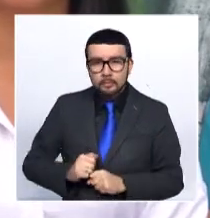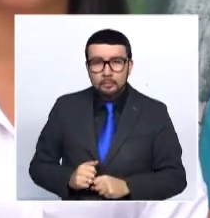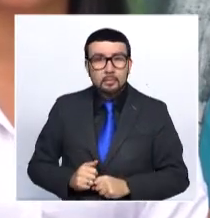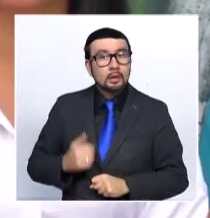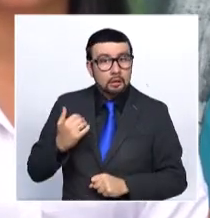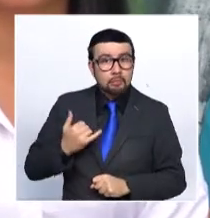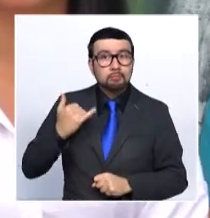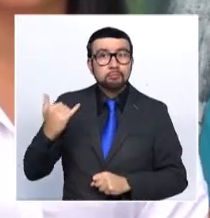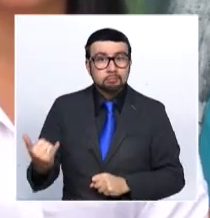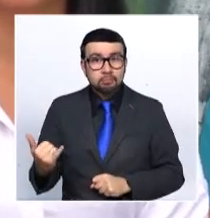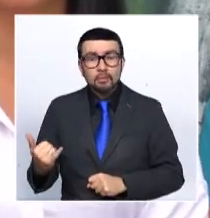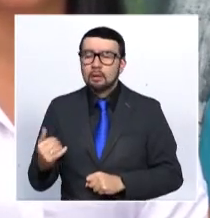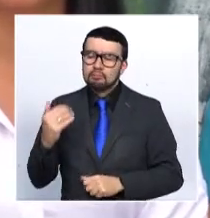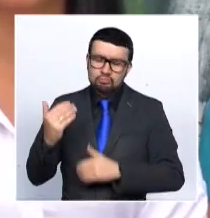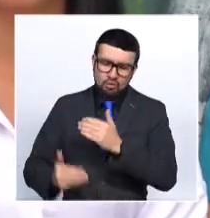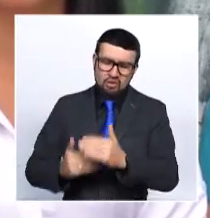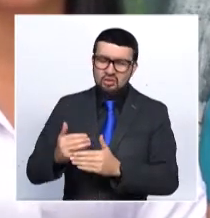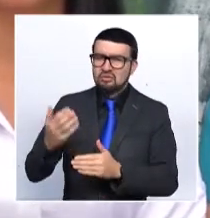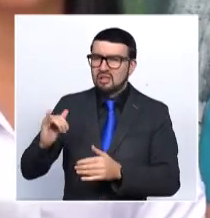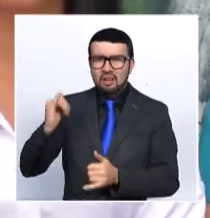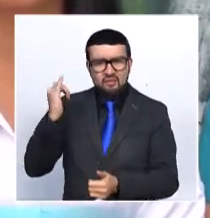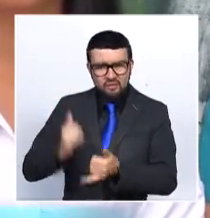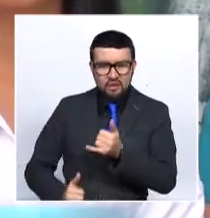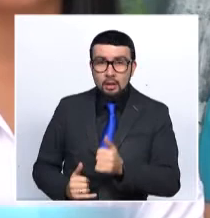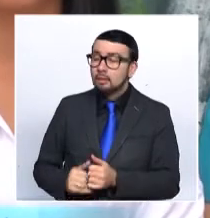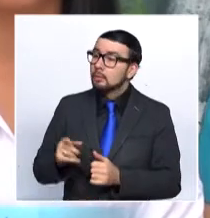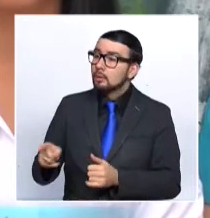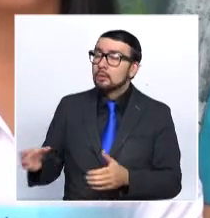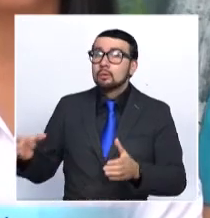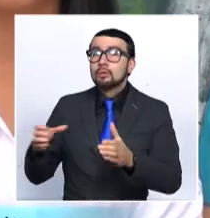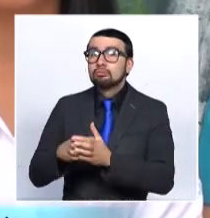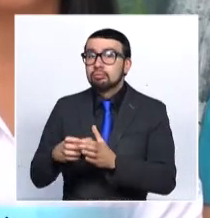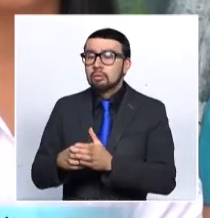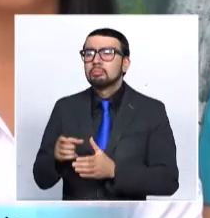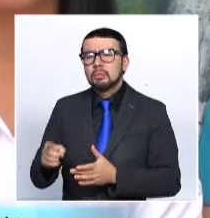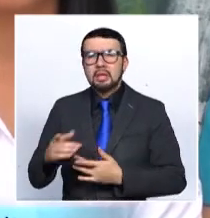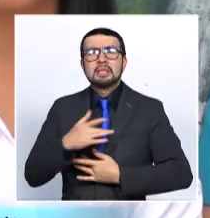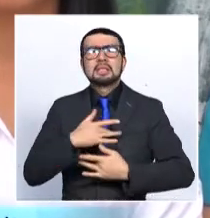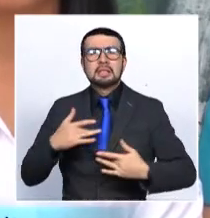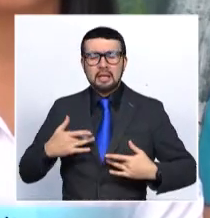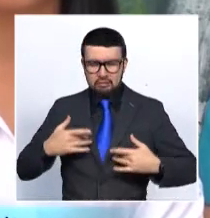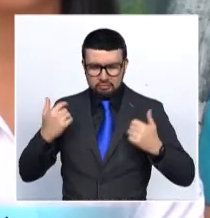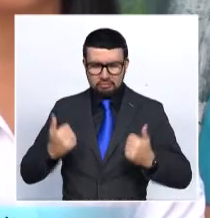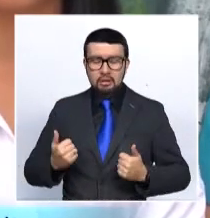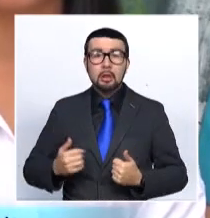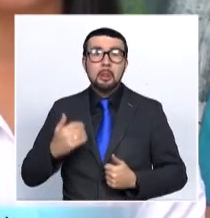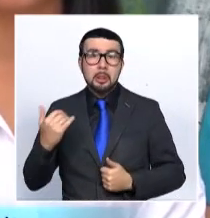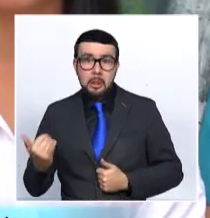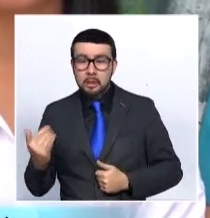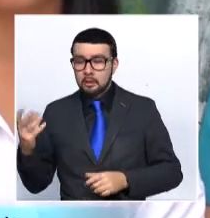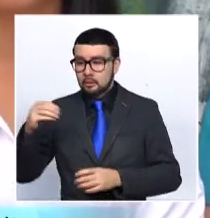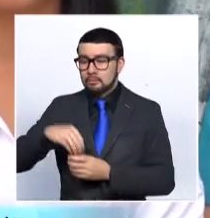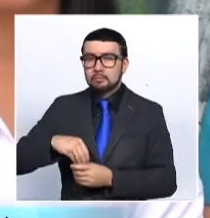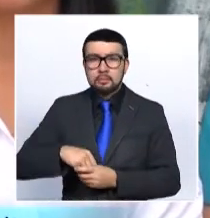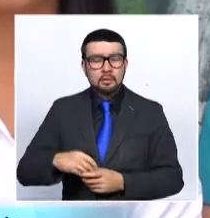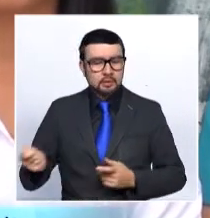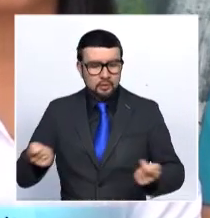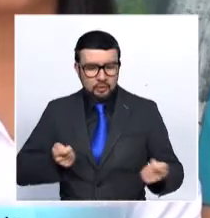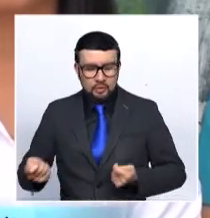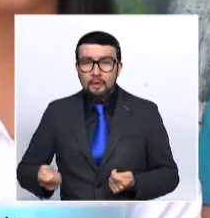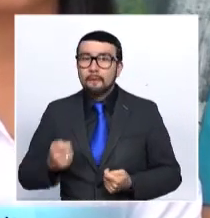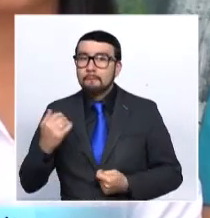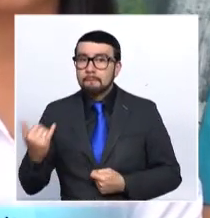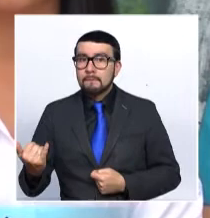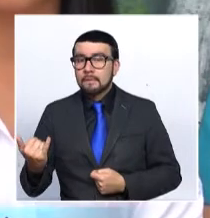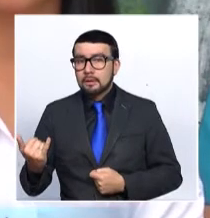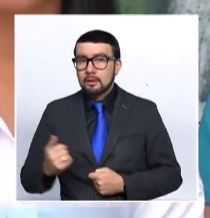logrado ese proceso final de tener un organismo que está mucho más sano a nivel interno, también podemos ofrecerle tratamientos a nivel externo para